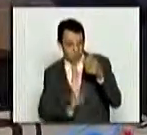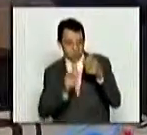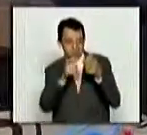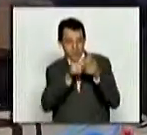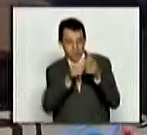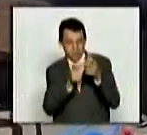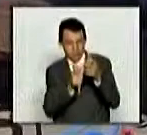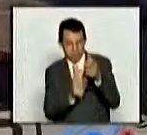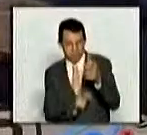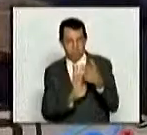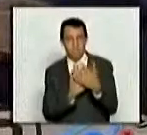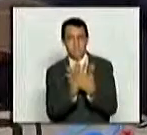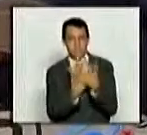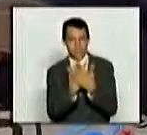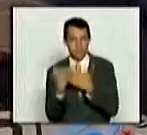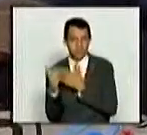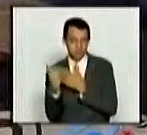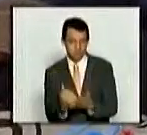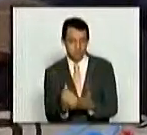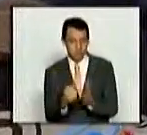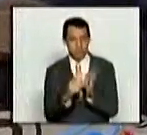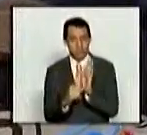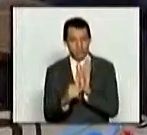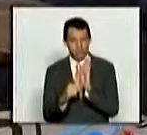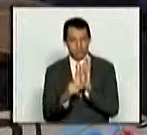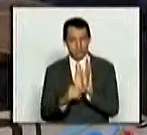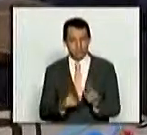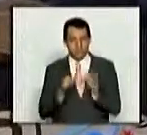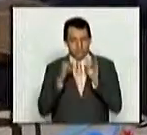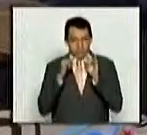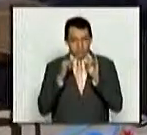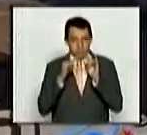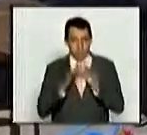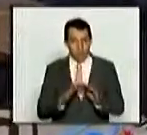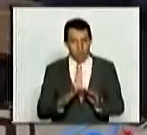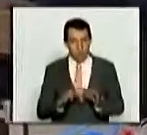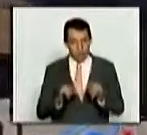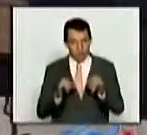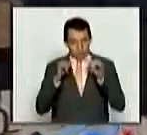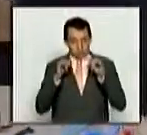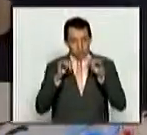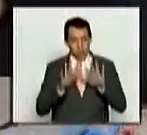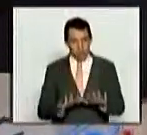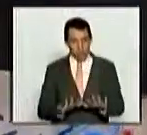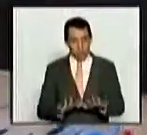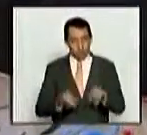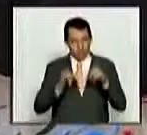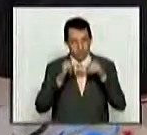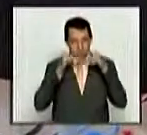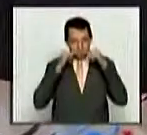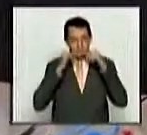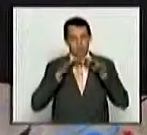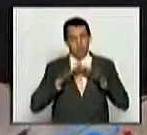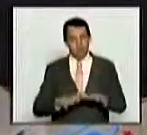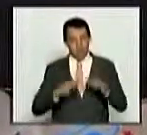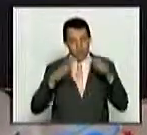voy a movilizar la cadera. José va a inhalar profundo y al exhalar me relaja todo el